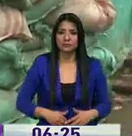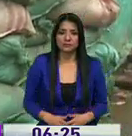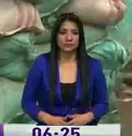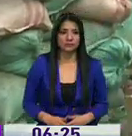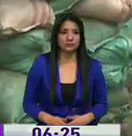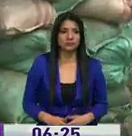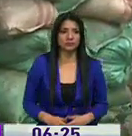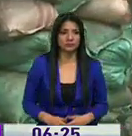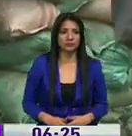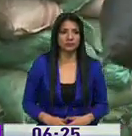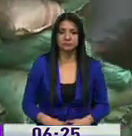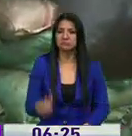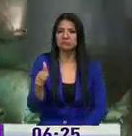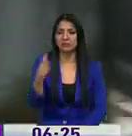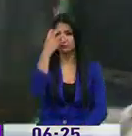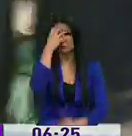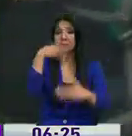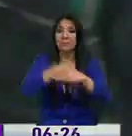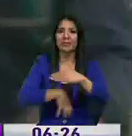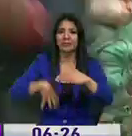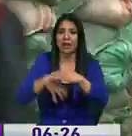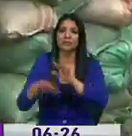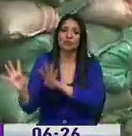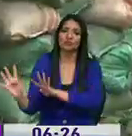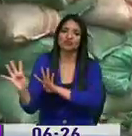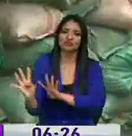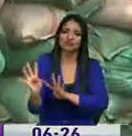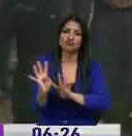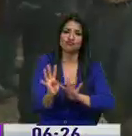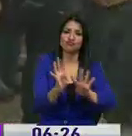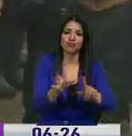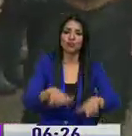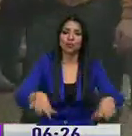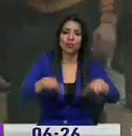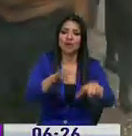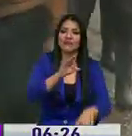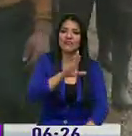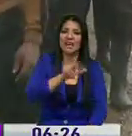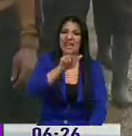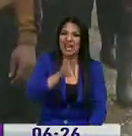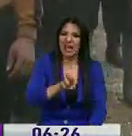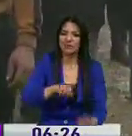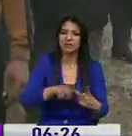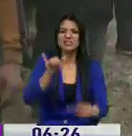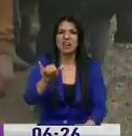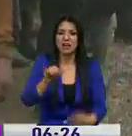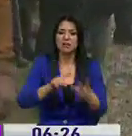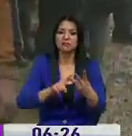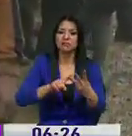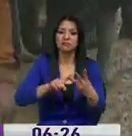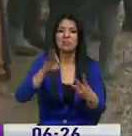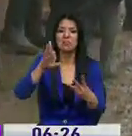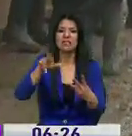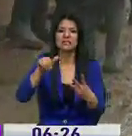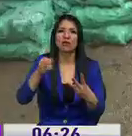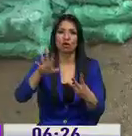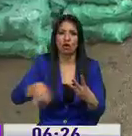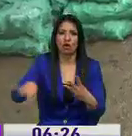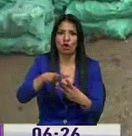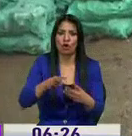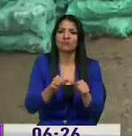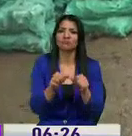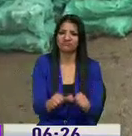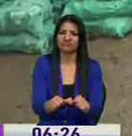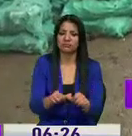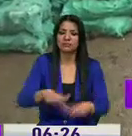los que salieron de las minas así como de ciudad plástico la feria y la aie de san pedro apenas permanecieron unas cuantas horas en el centro poblado de